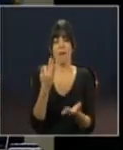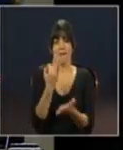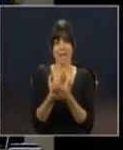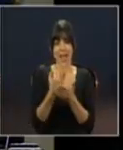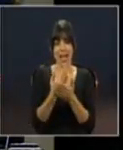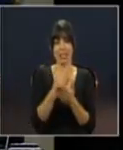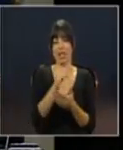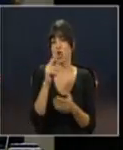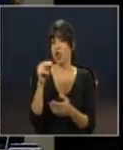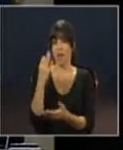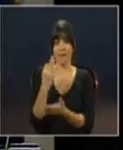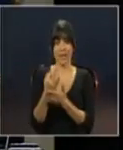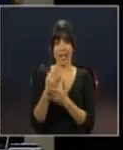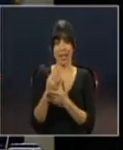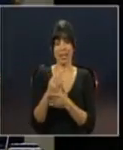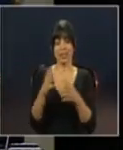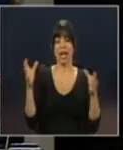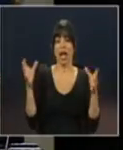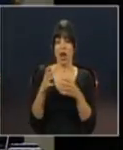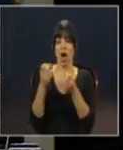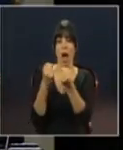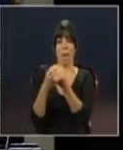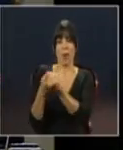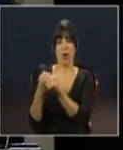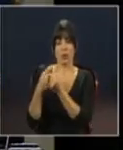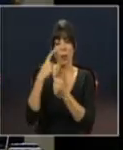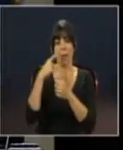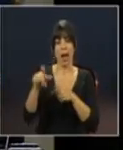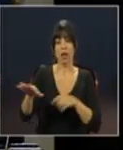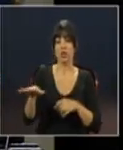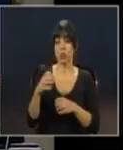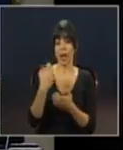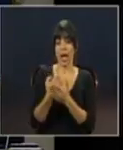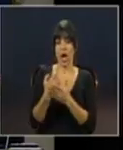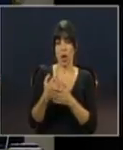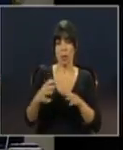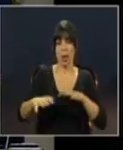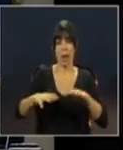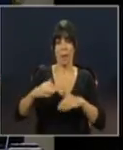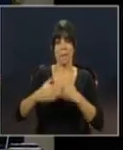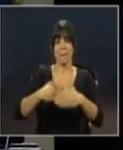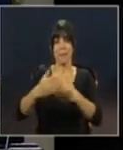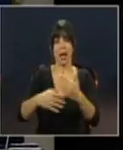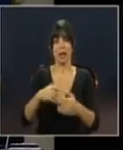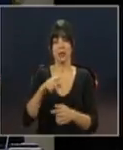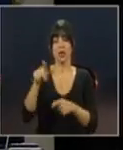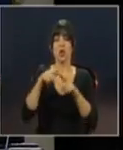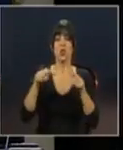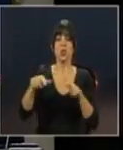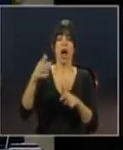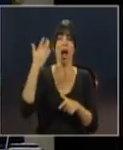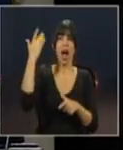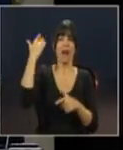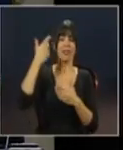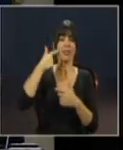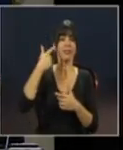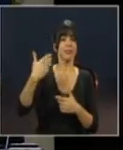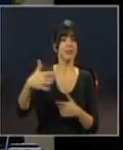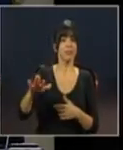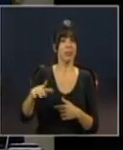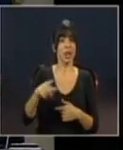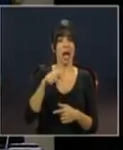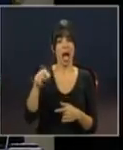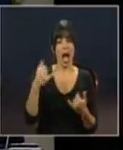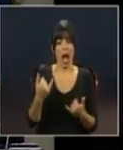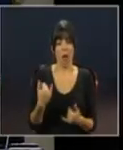y no financieros de manera integrada, con el fin de dinamizar las economías de zonas que anteriormente fueron desatendidas y que hoy cuentan